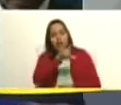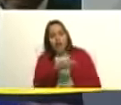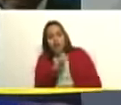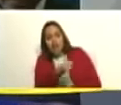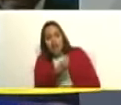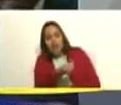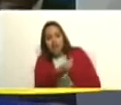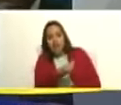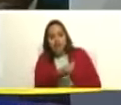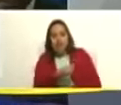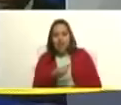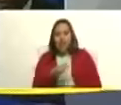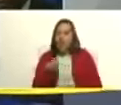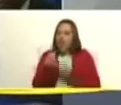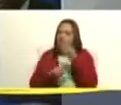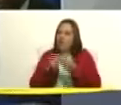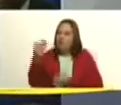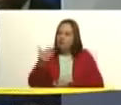llegó ese apellido a Venezuela?